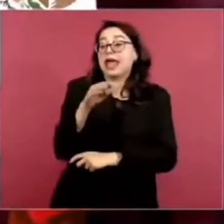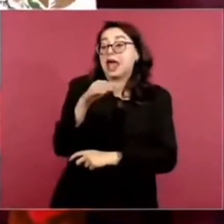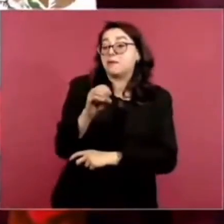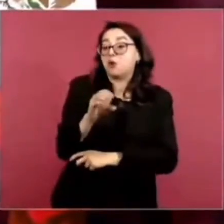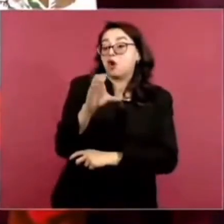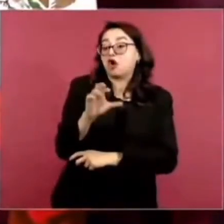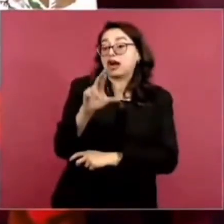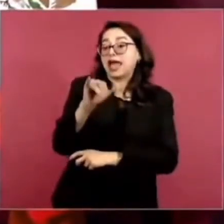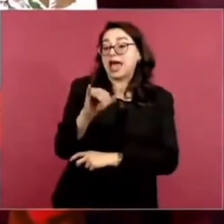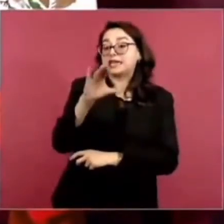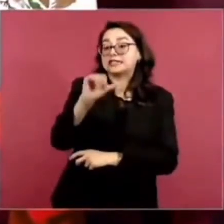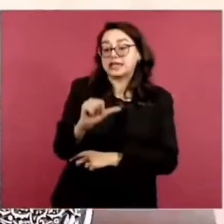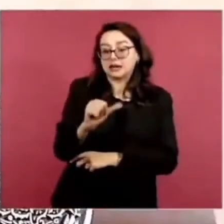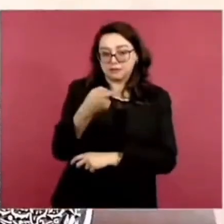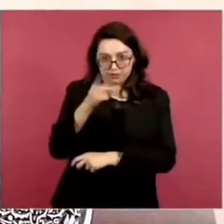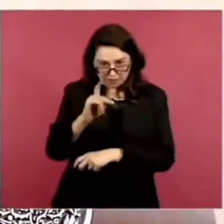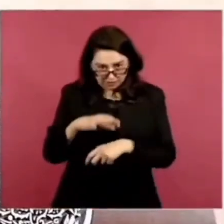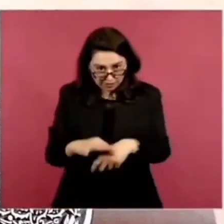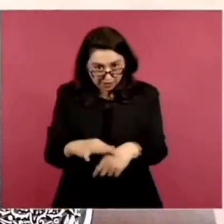no hay democracia